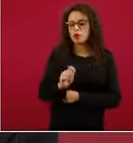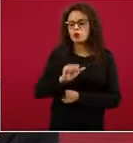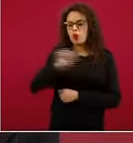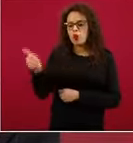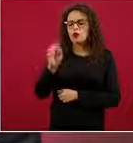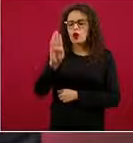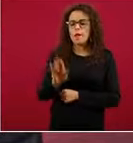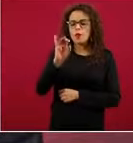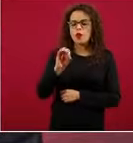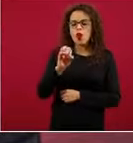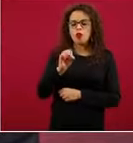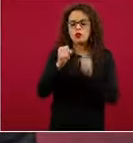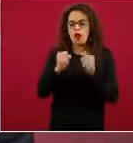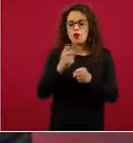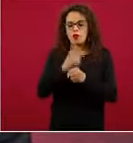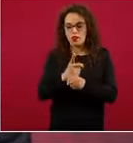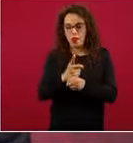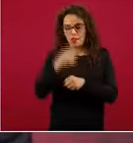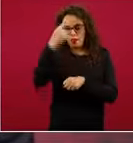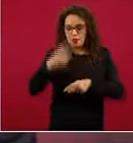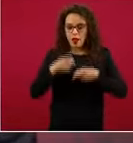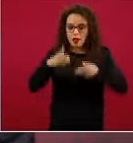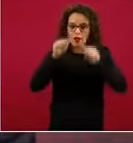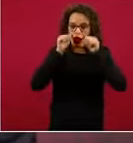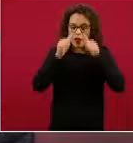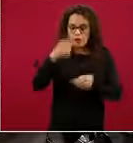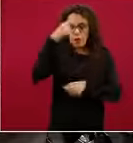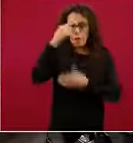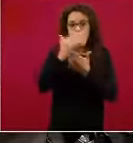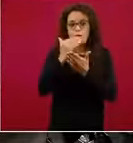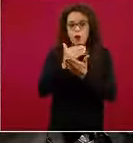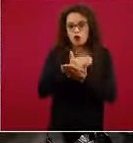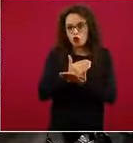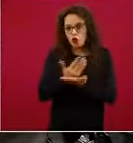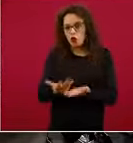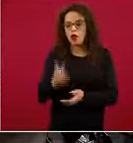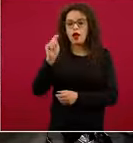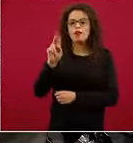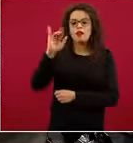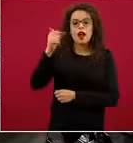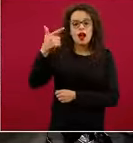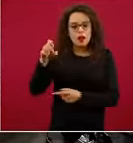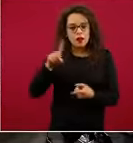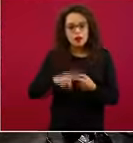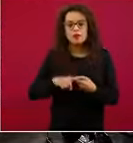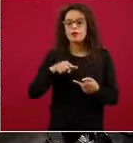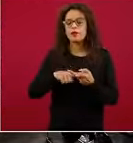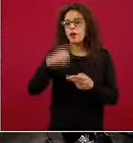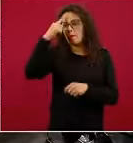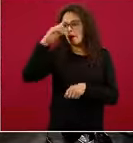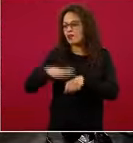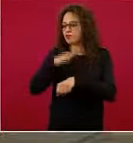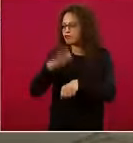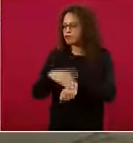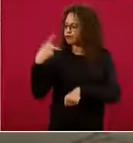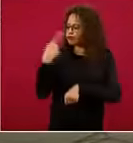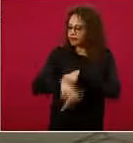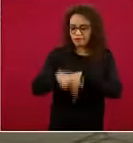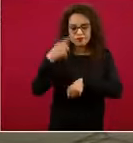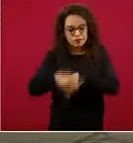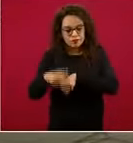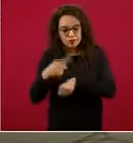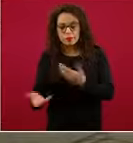estándares de calidad de la atención, en los protocolos de admisión, en el triage, en la evaluación de riesgos. Los servicios